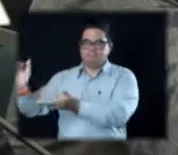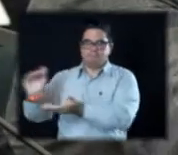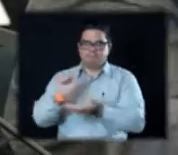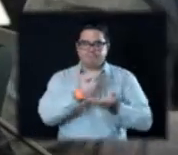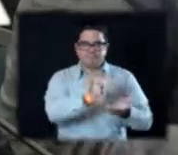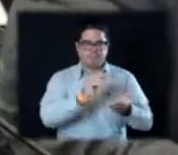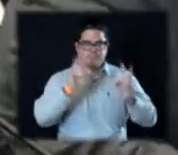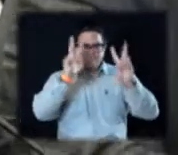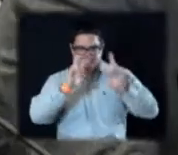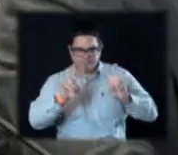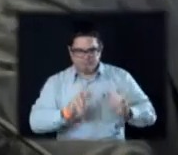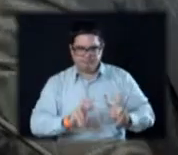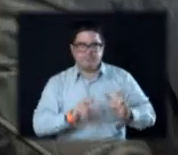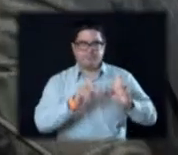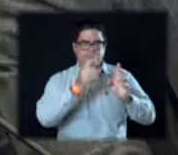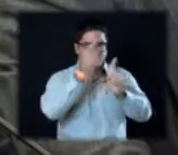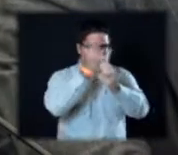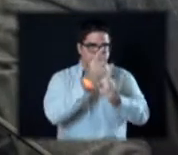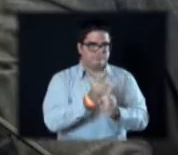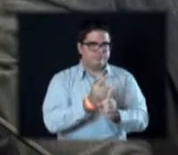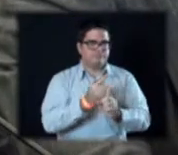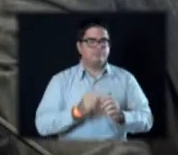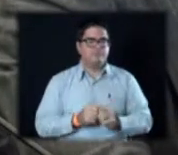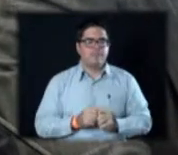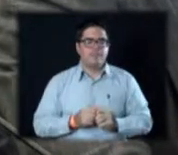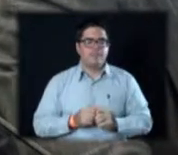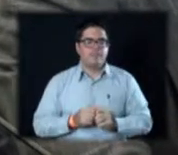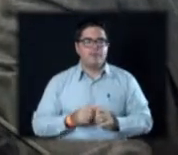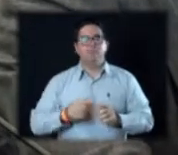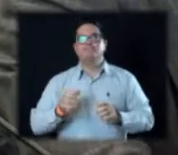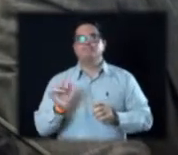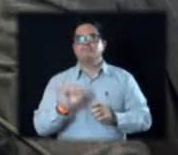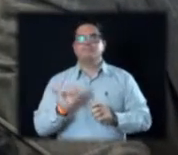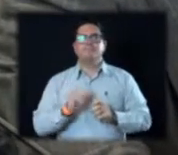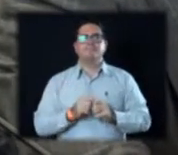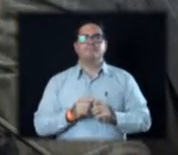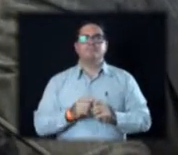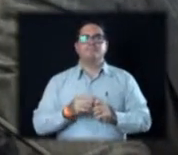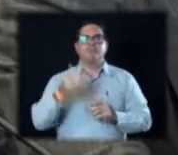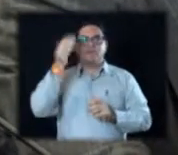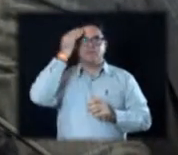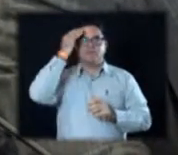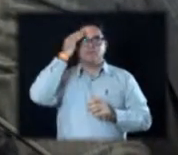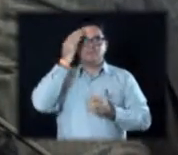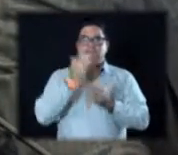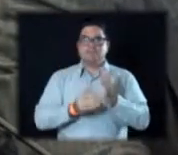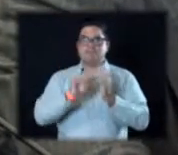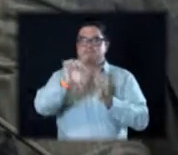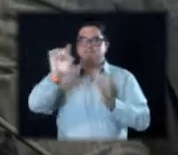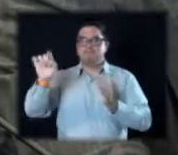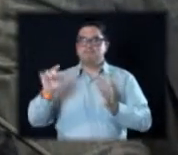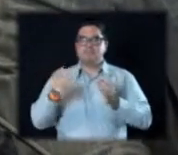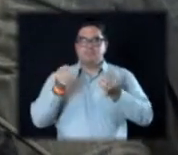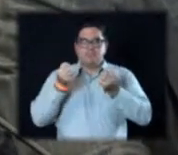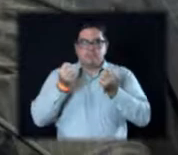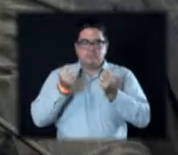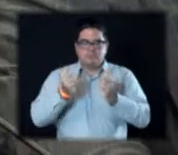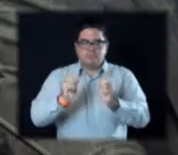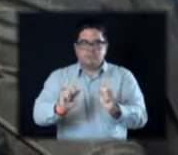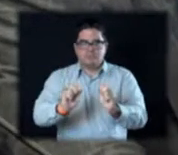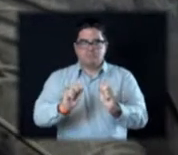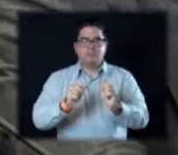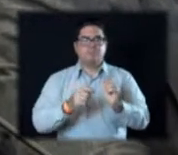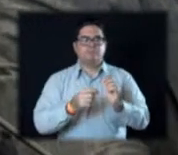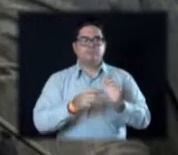para evitar gastos duplicados. Finalmente, y más importante, estoy consciente de que se